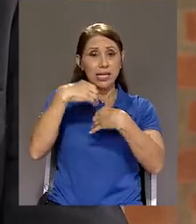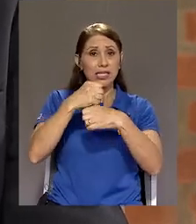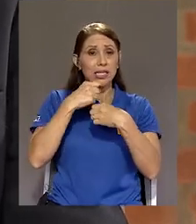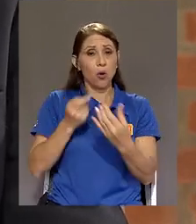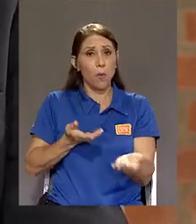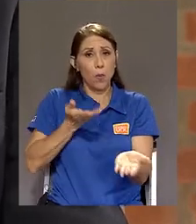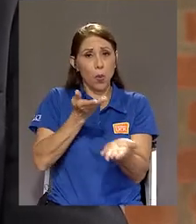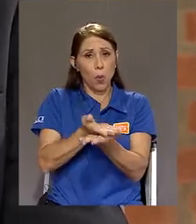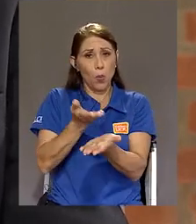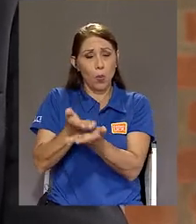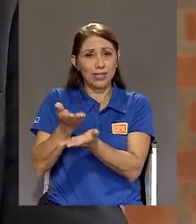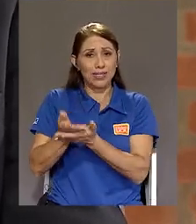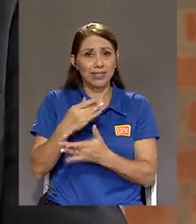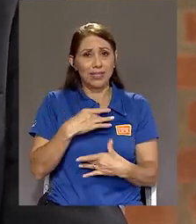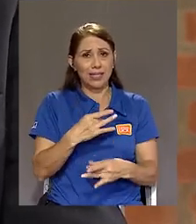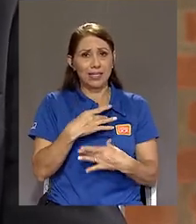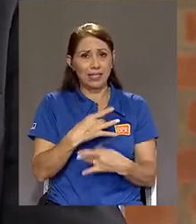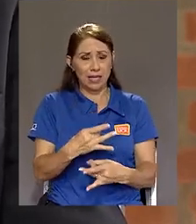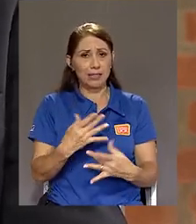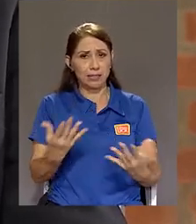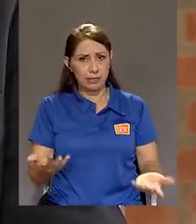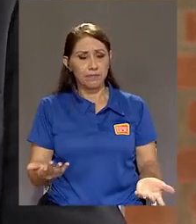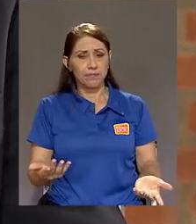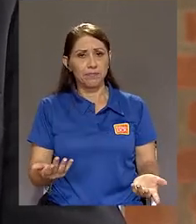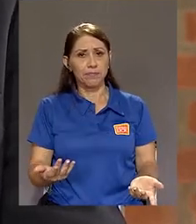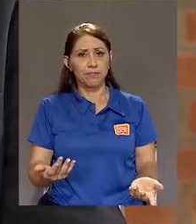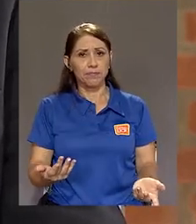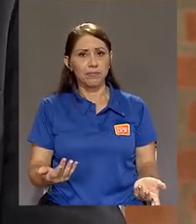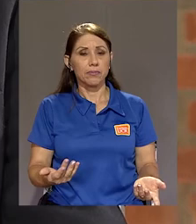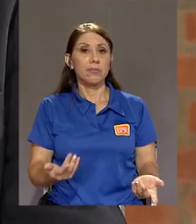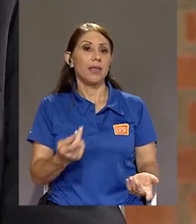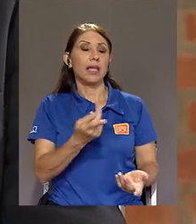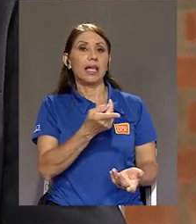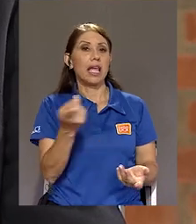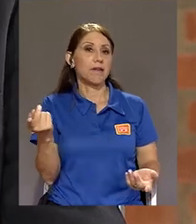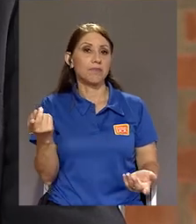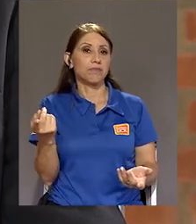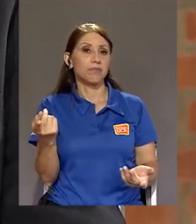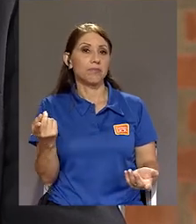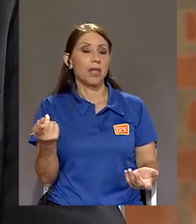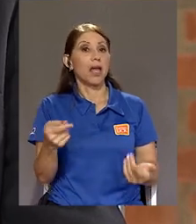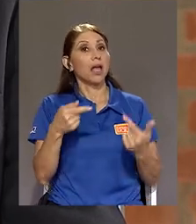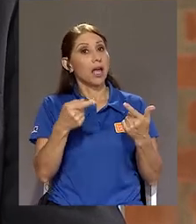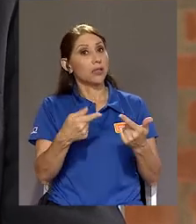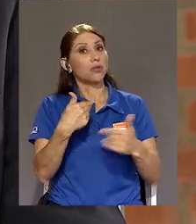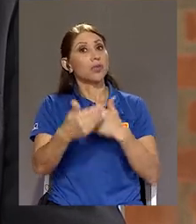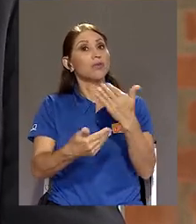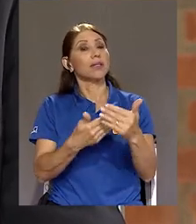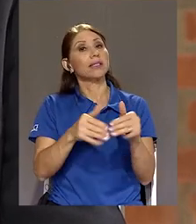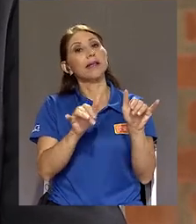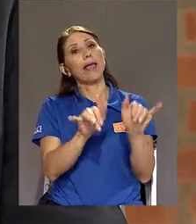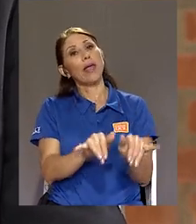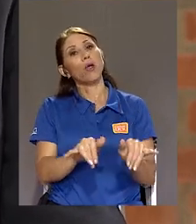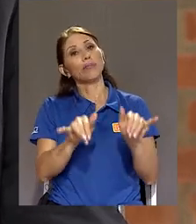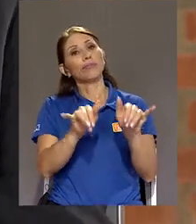que hasta donde yo sé, se quedaron en excelentes